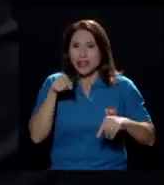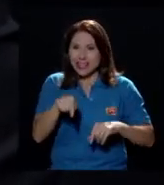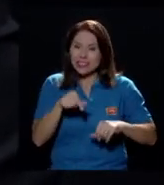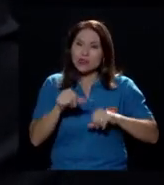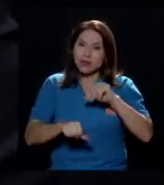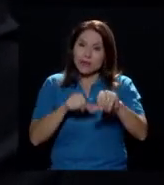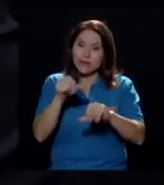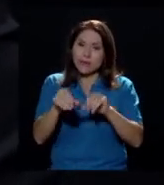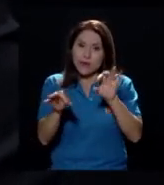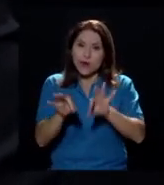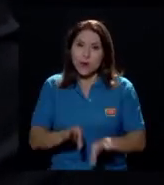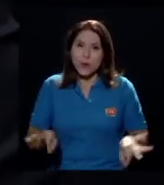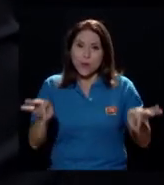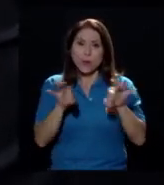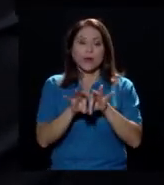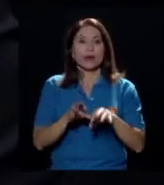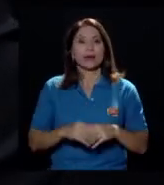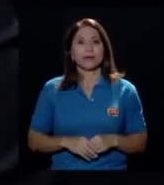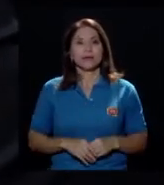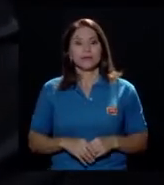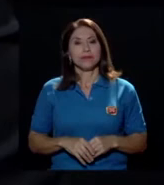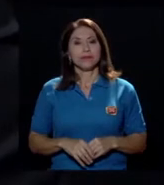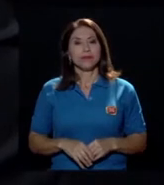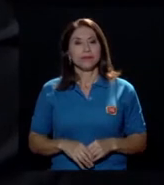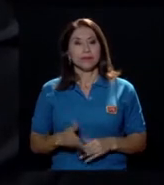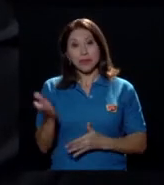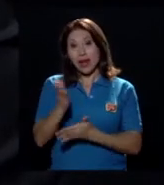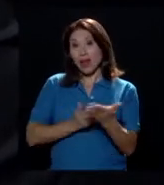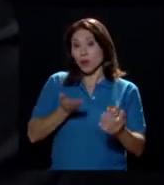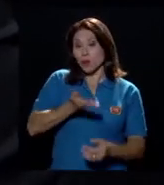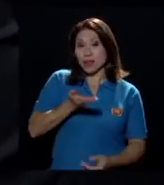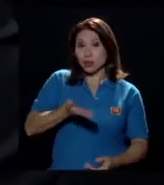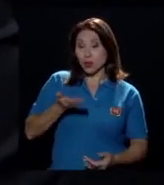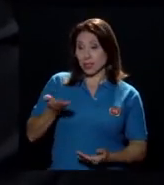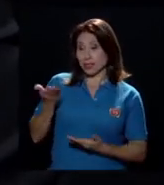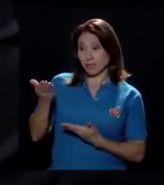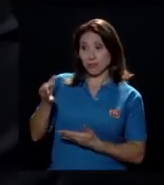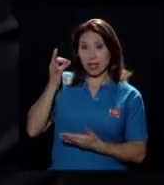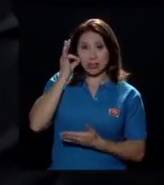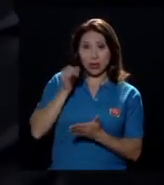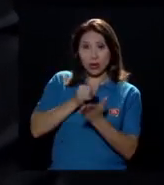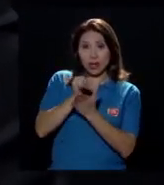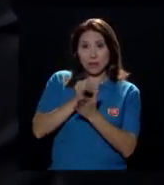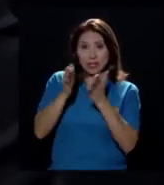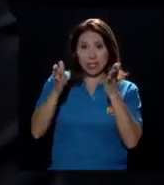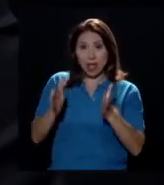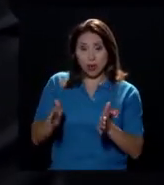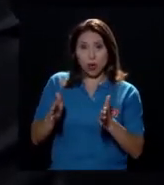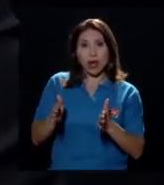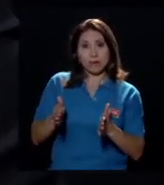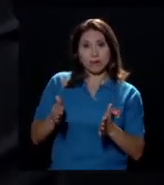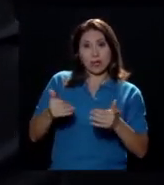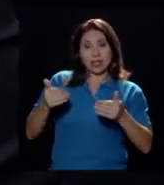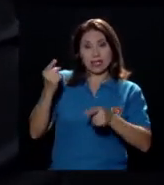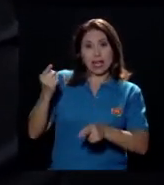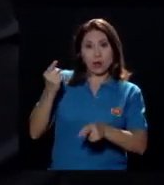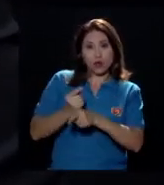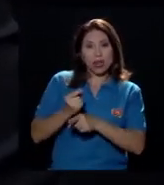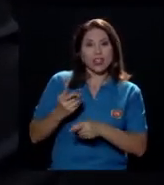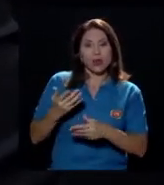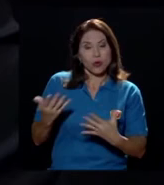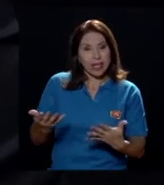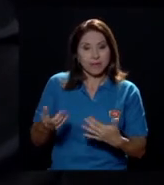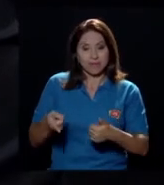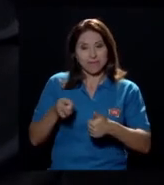O sea, algunas de las cosas que la señora investigadora me parece está en lo correcto es que ha pasado poco tiempo.